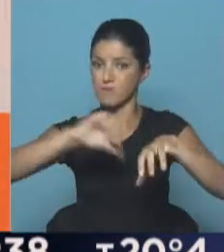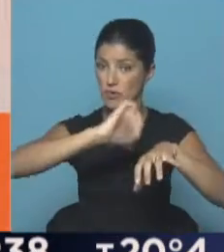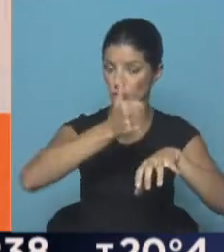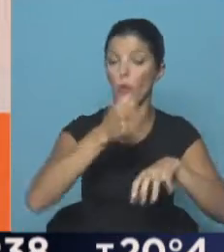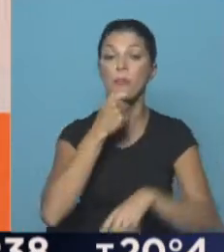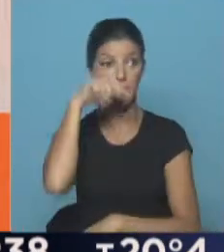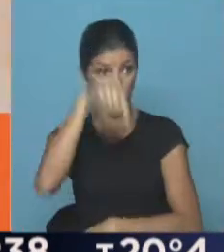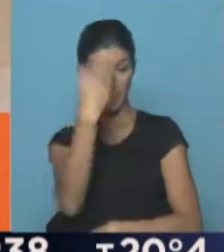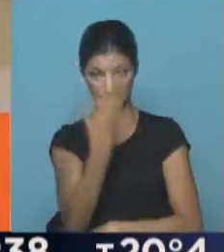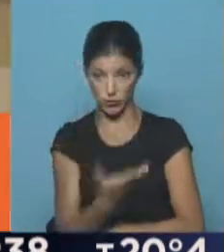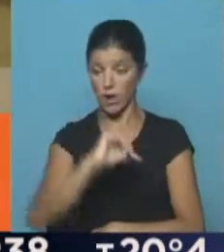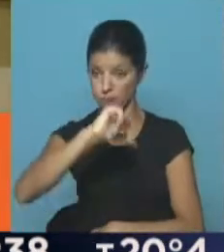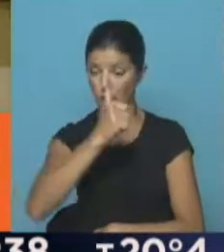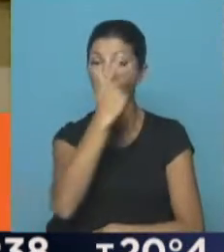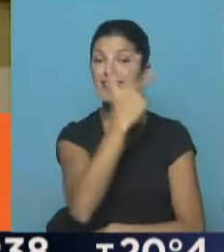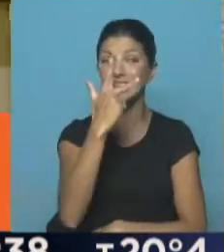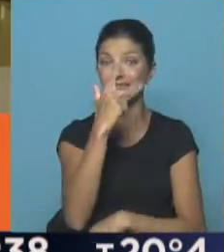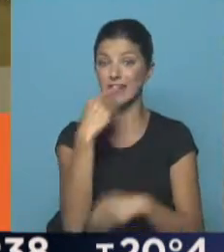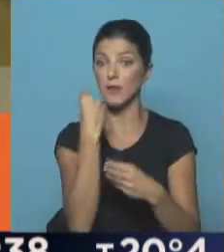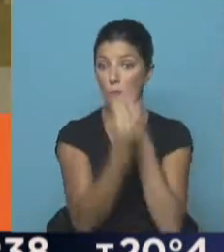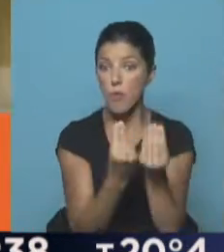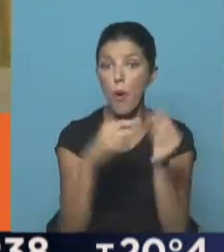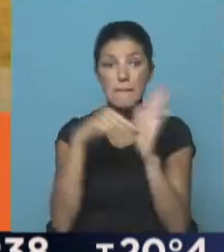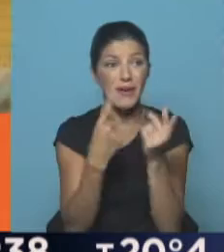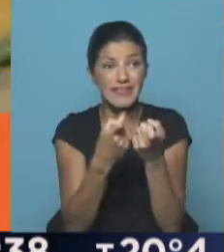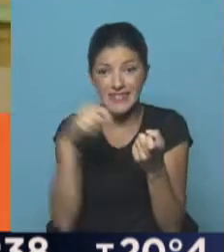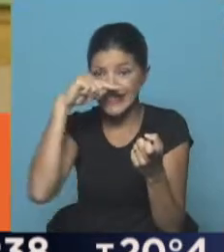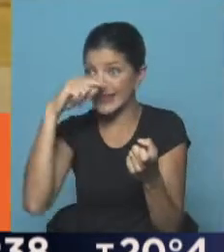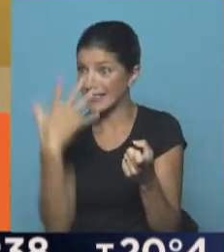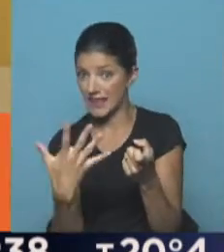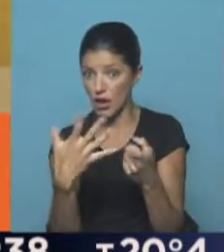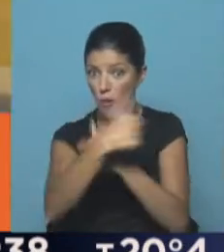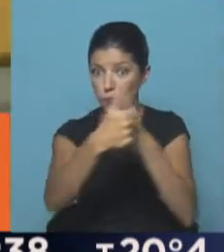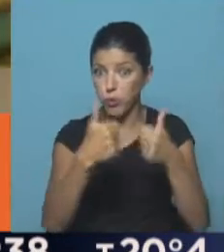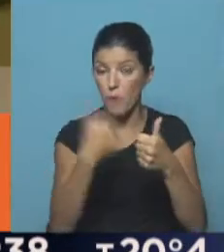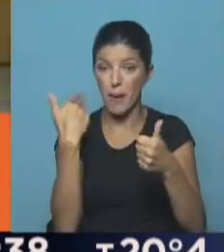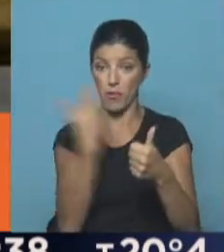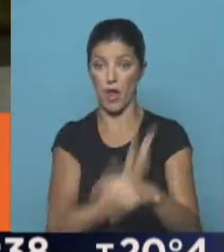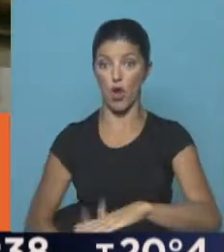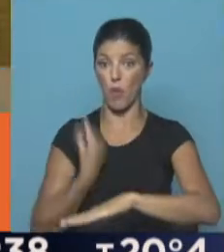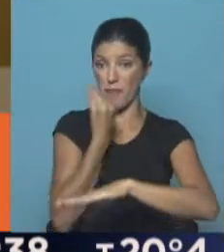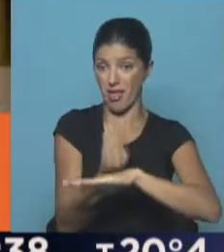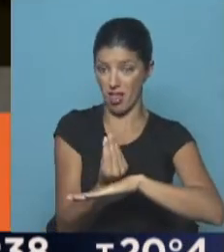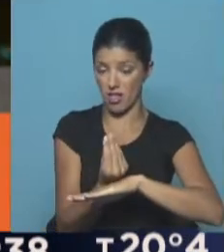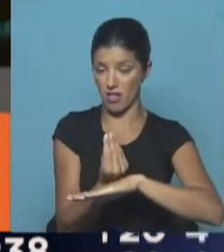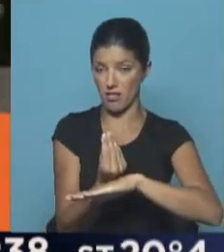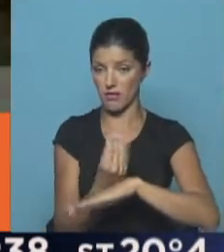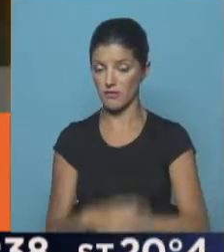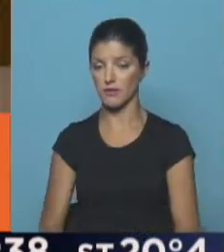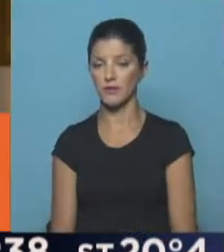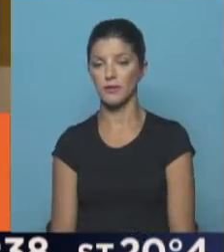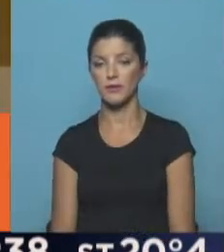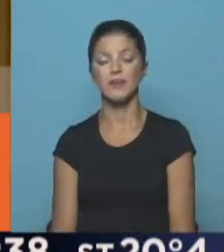con 33 escaños y necesita 75, creo, para poder formar gobierno. Es decir, que está ni siquiera